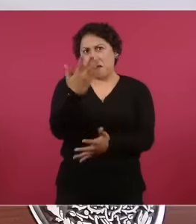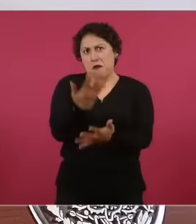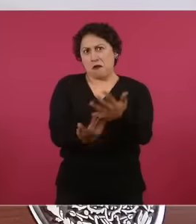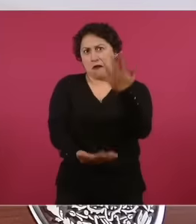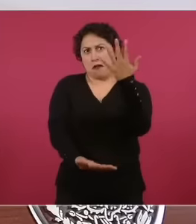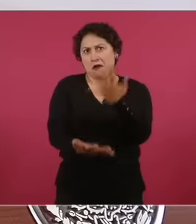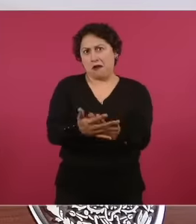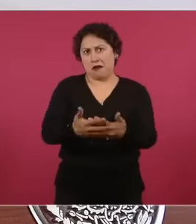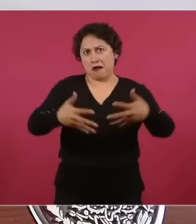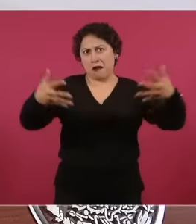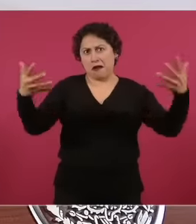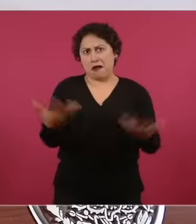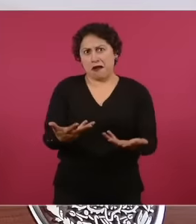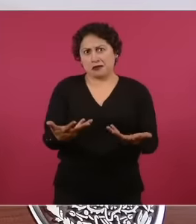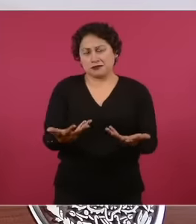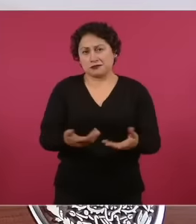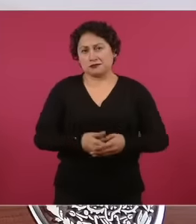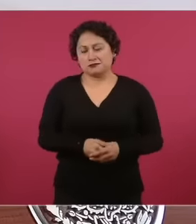Agréguenle